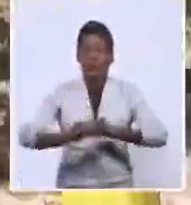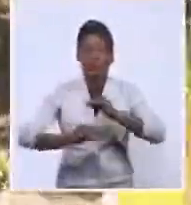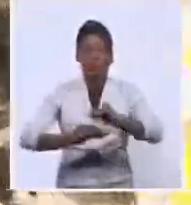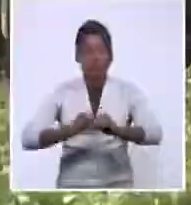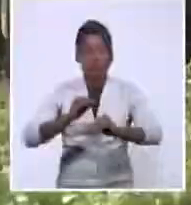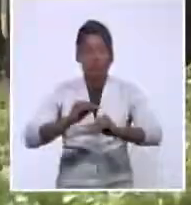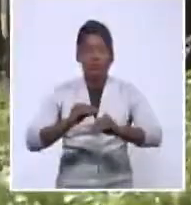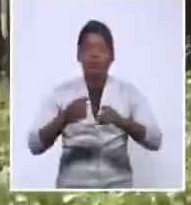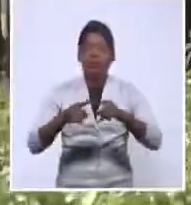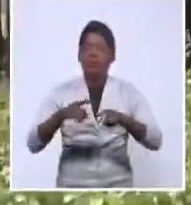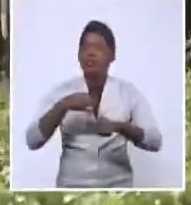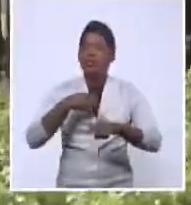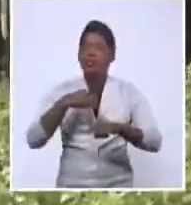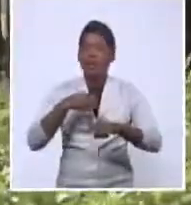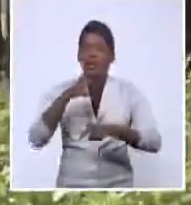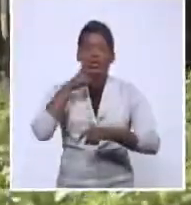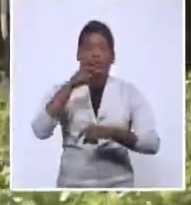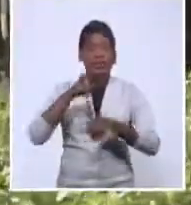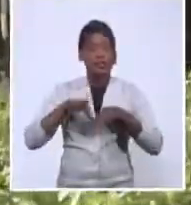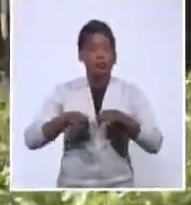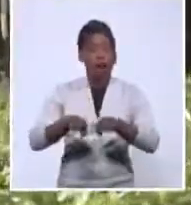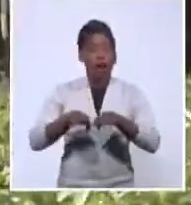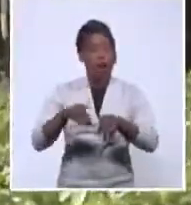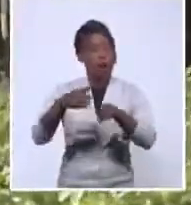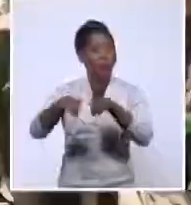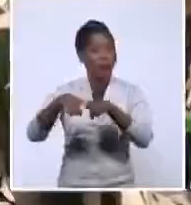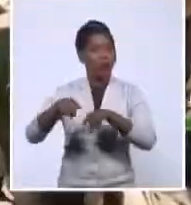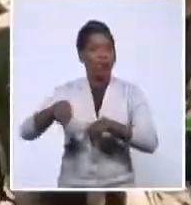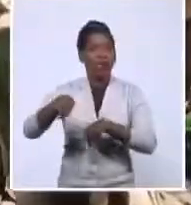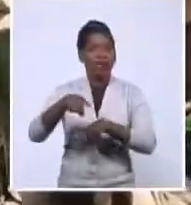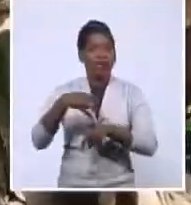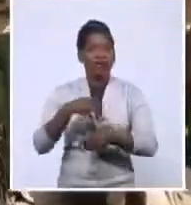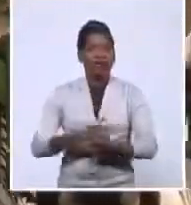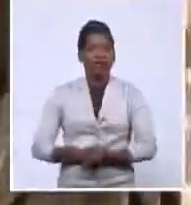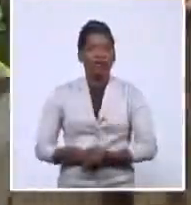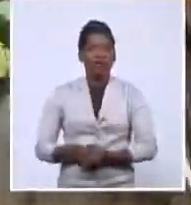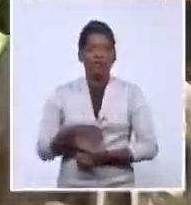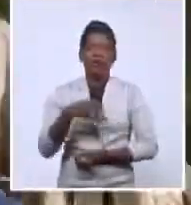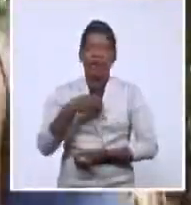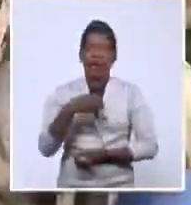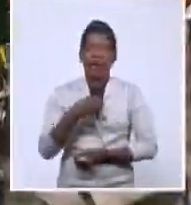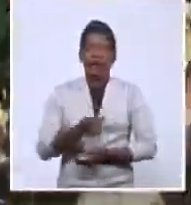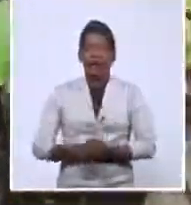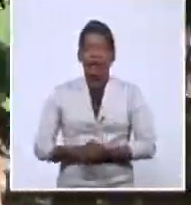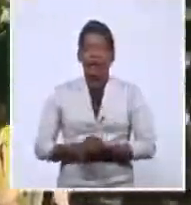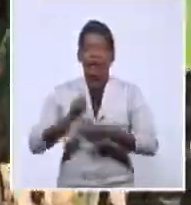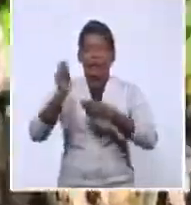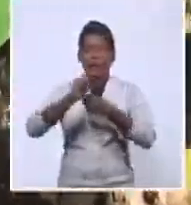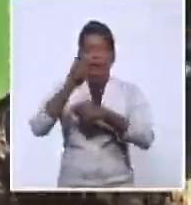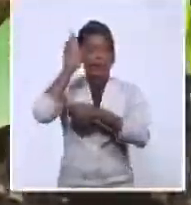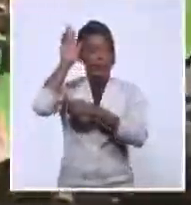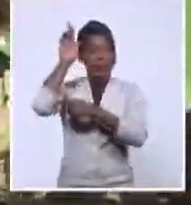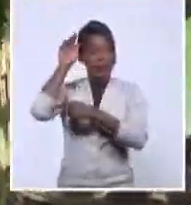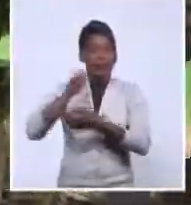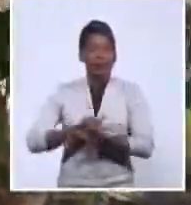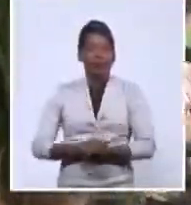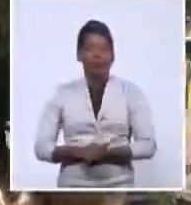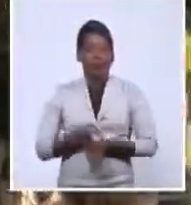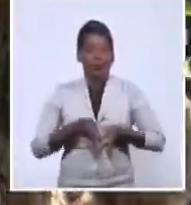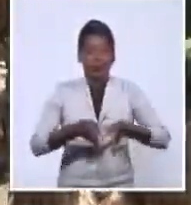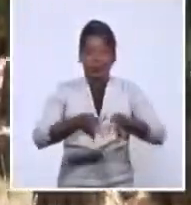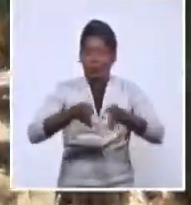Andrés potencia los cultivos varios. En este momento tenemos plátano burro sembrado, 4 hectáreas, y plátano